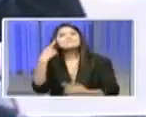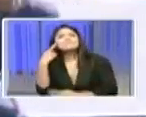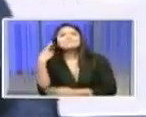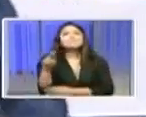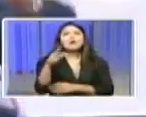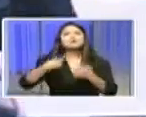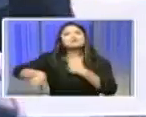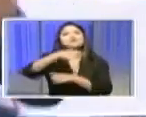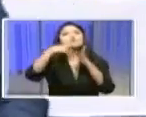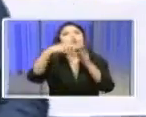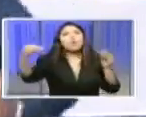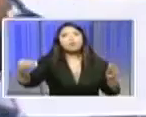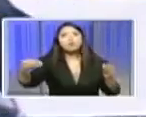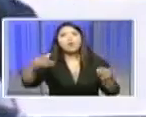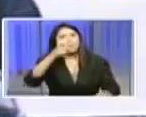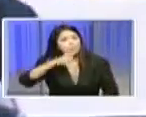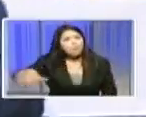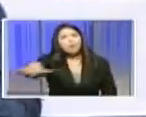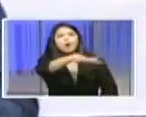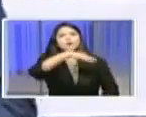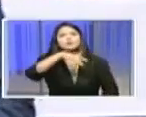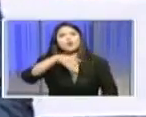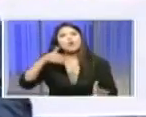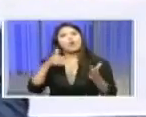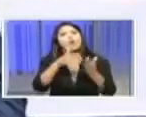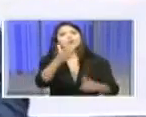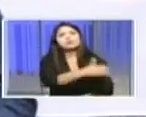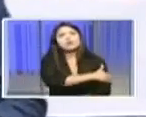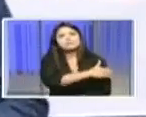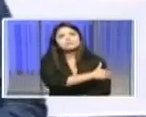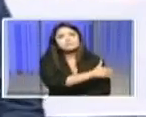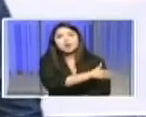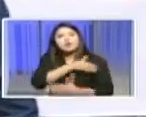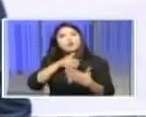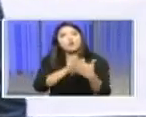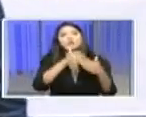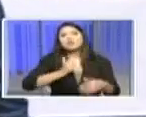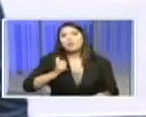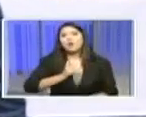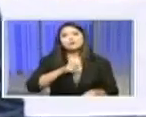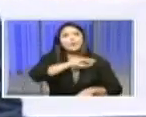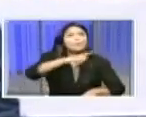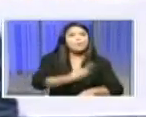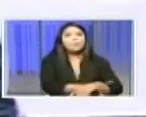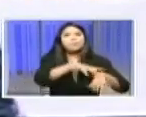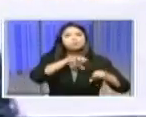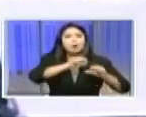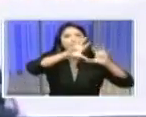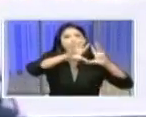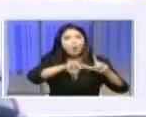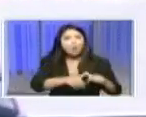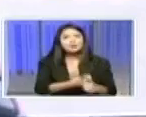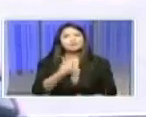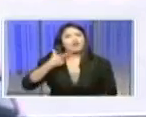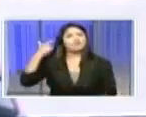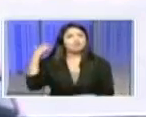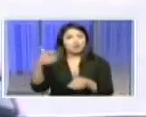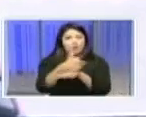rebelión general, popular, contra la oligarquía y contra todo el poder de la corrupción adeca